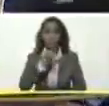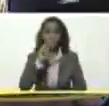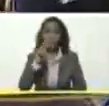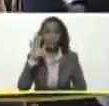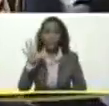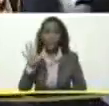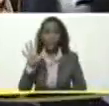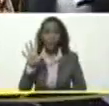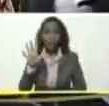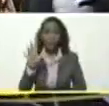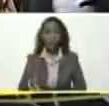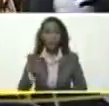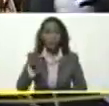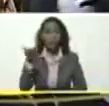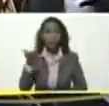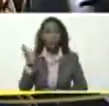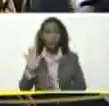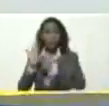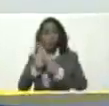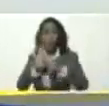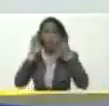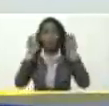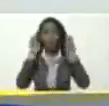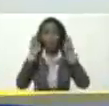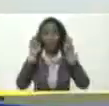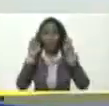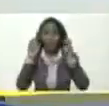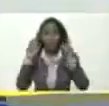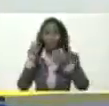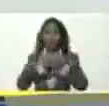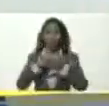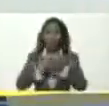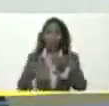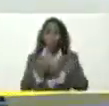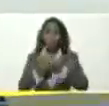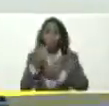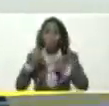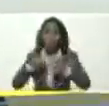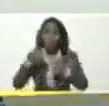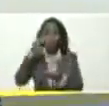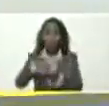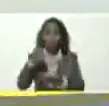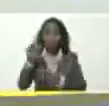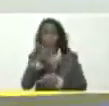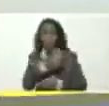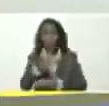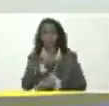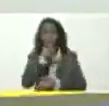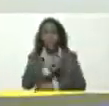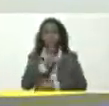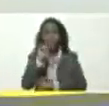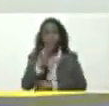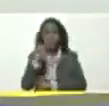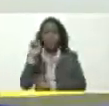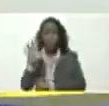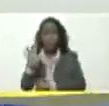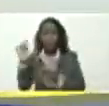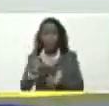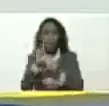125 novedades editoriales de las editoriales del Estado y alrededor de unas 225